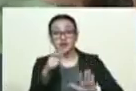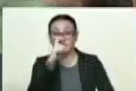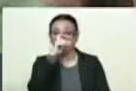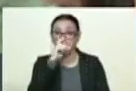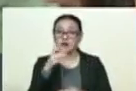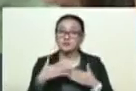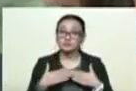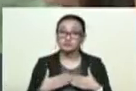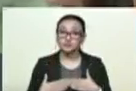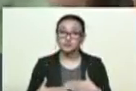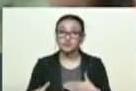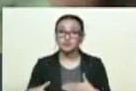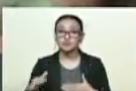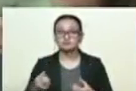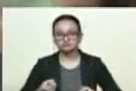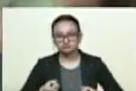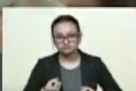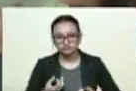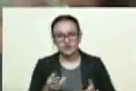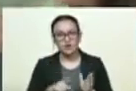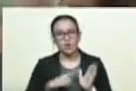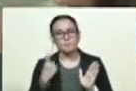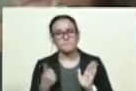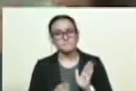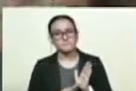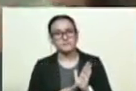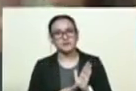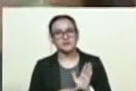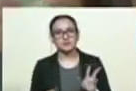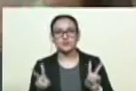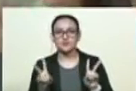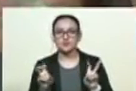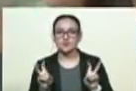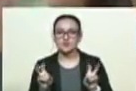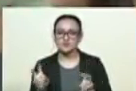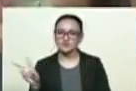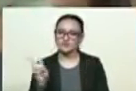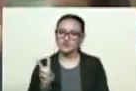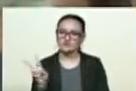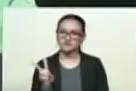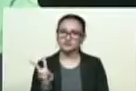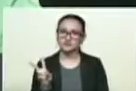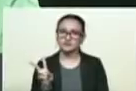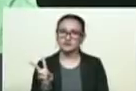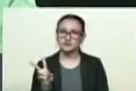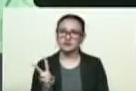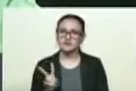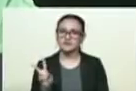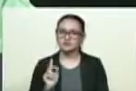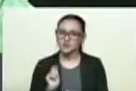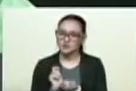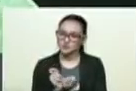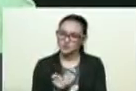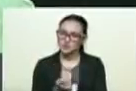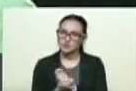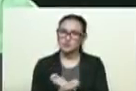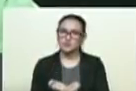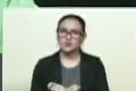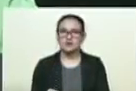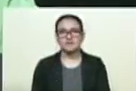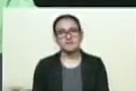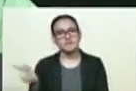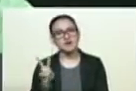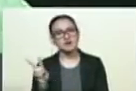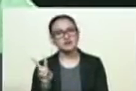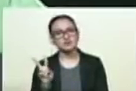6 años dedicarnos por entero a construir una nueva Venezuela, una Venezuela renovada, una Venezuela